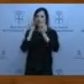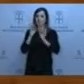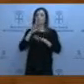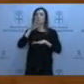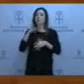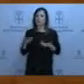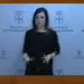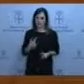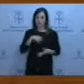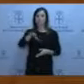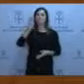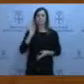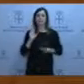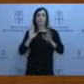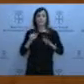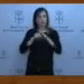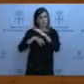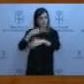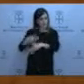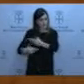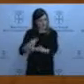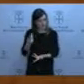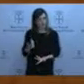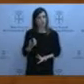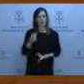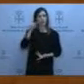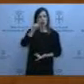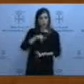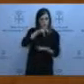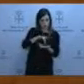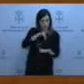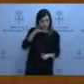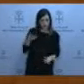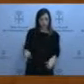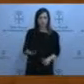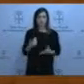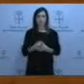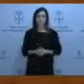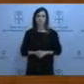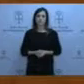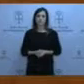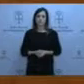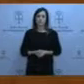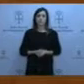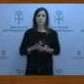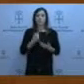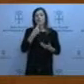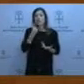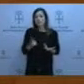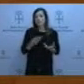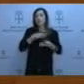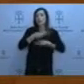Pero este trámite que hemos seguido hoy pone de relieve que la utilidad es varia